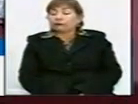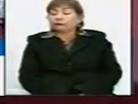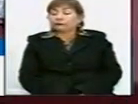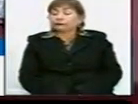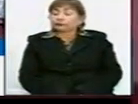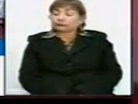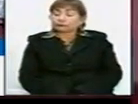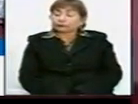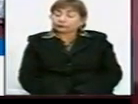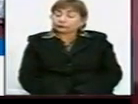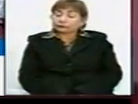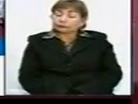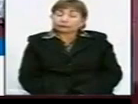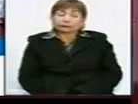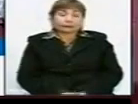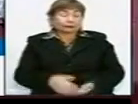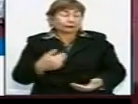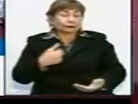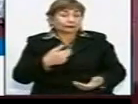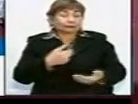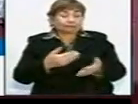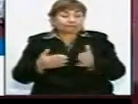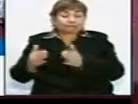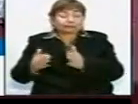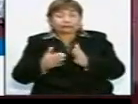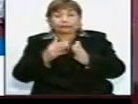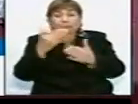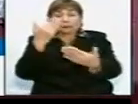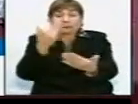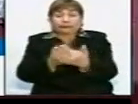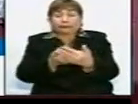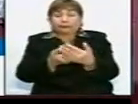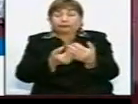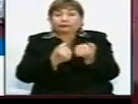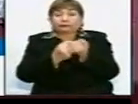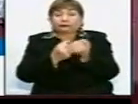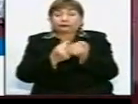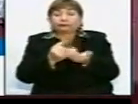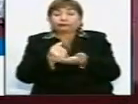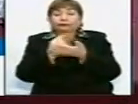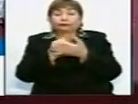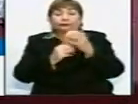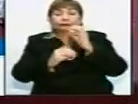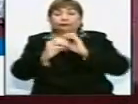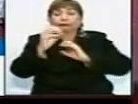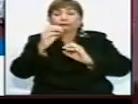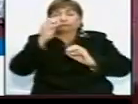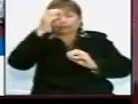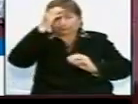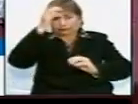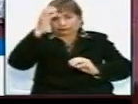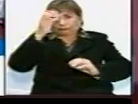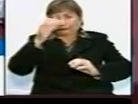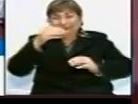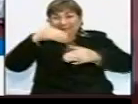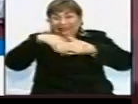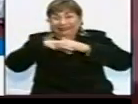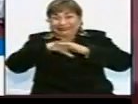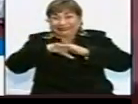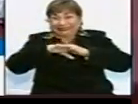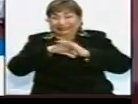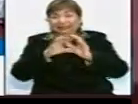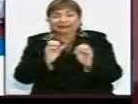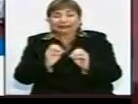si nosotros llegamos a ese camino vamos con apoyo de las entidades científicas de fortalecer capacidades dentro de cada